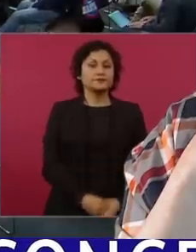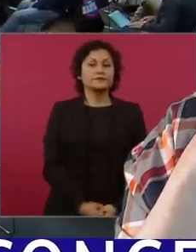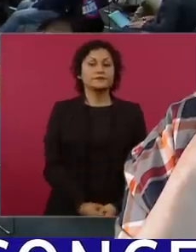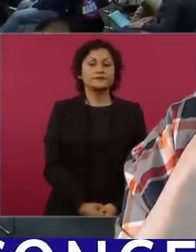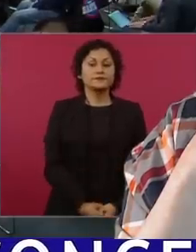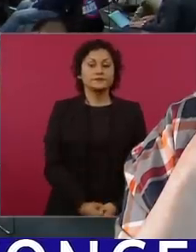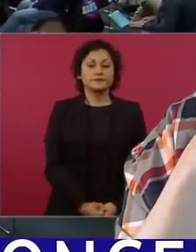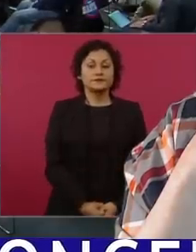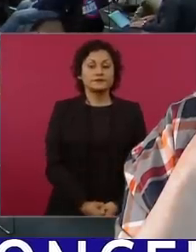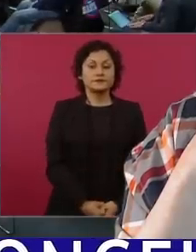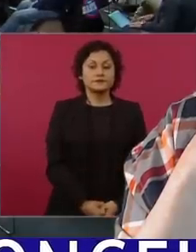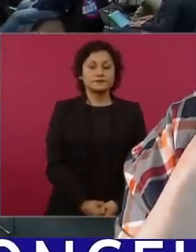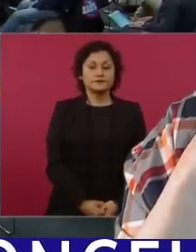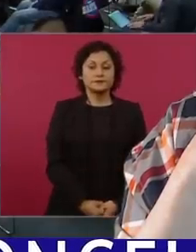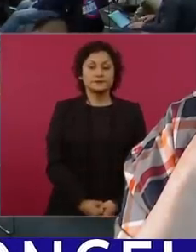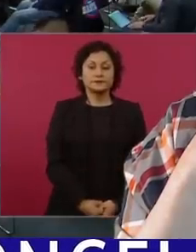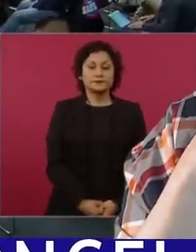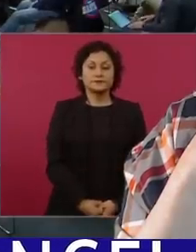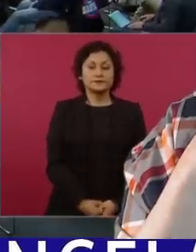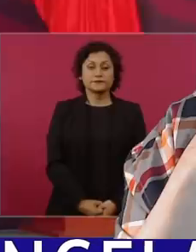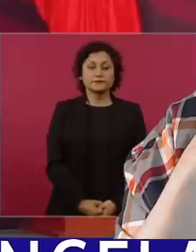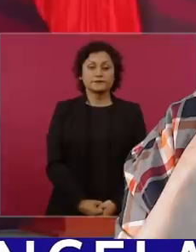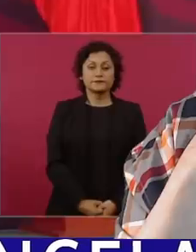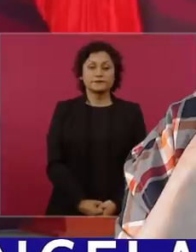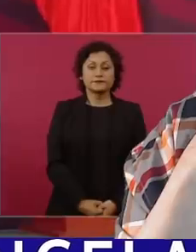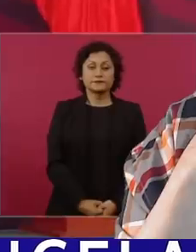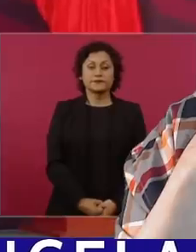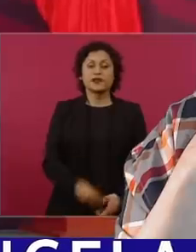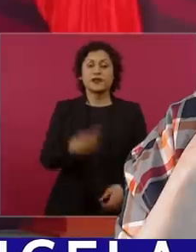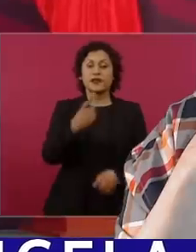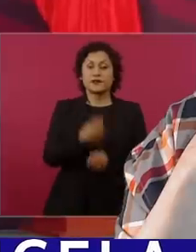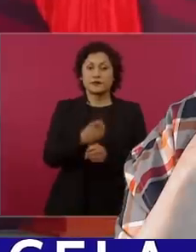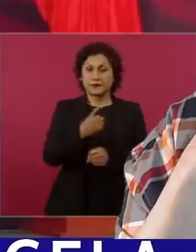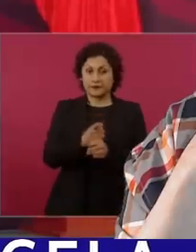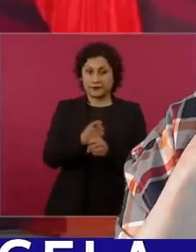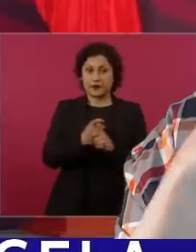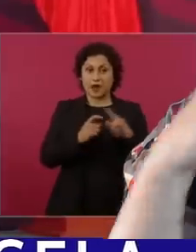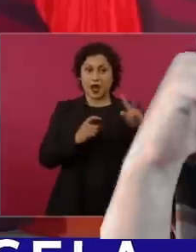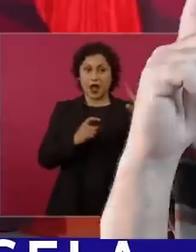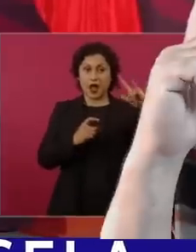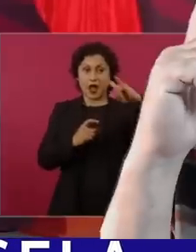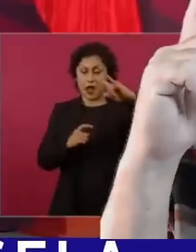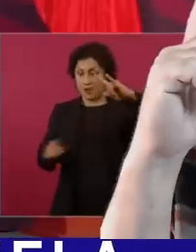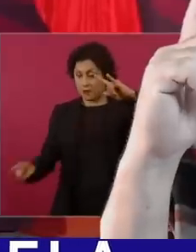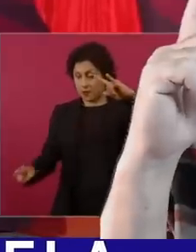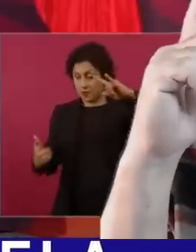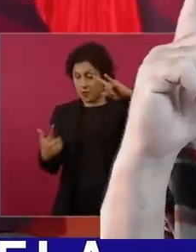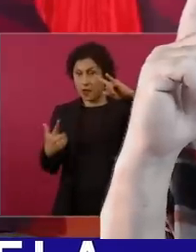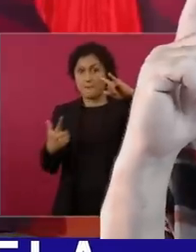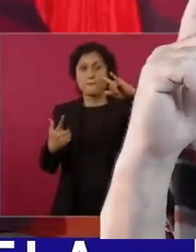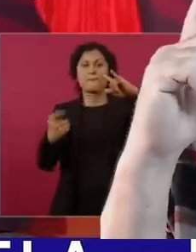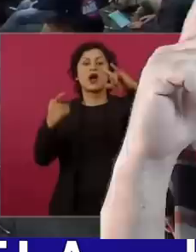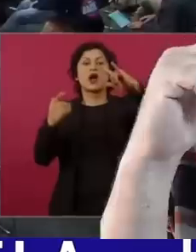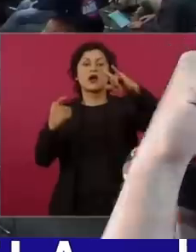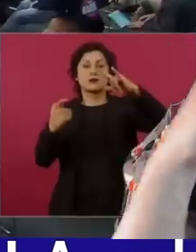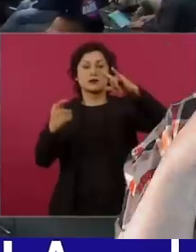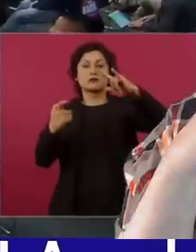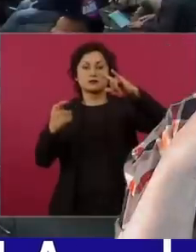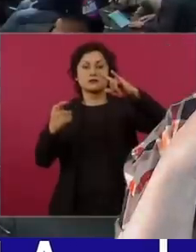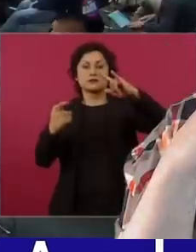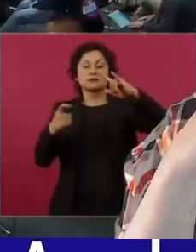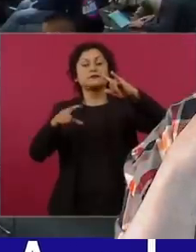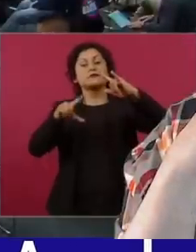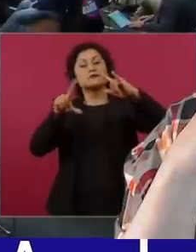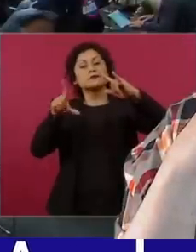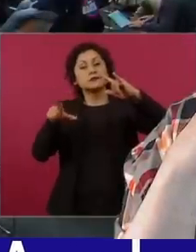le dieron así, después que le dispararon al avión, le dieron creo que 40